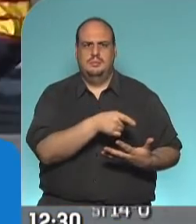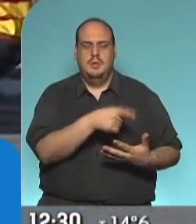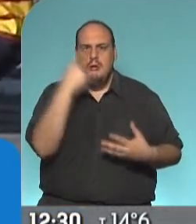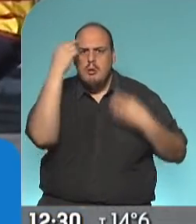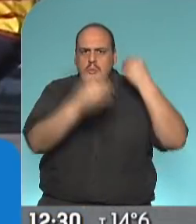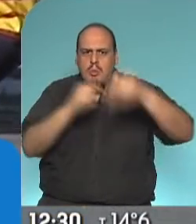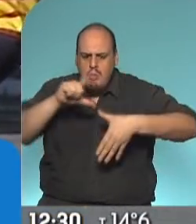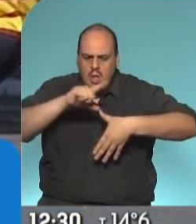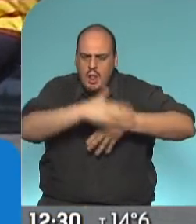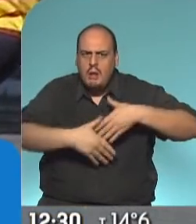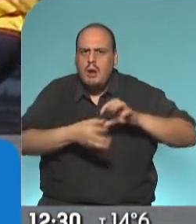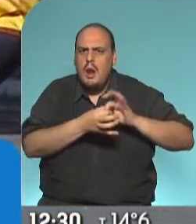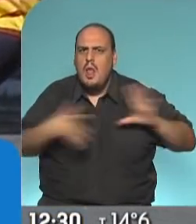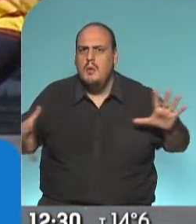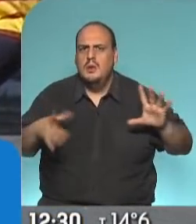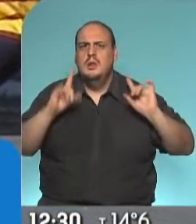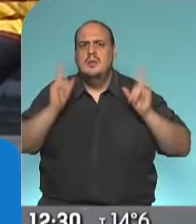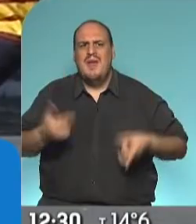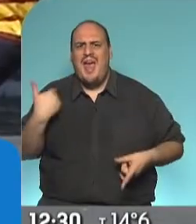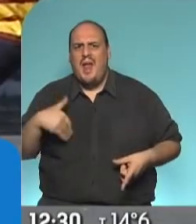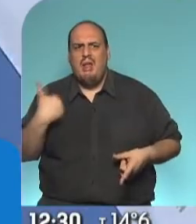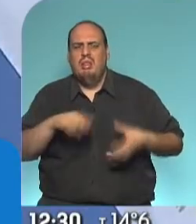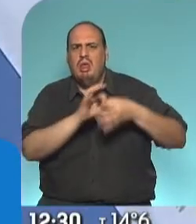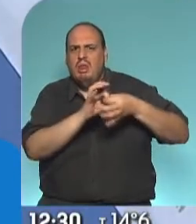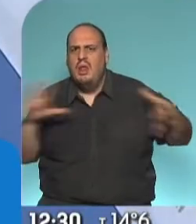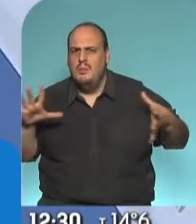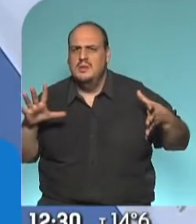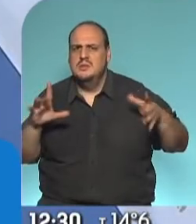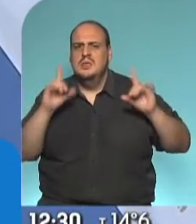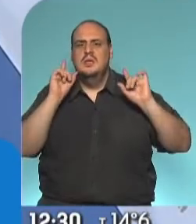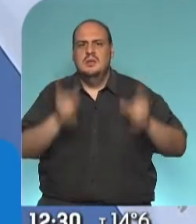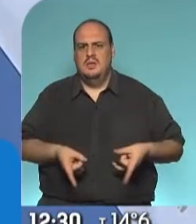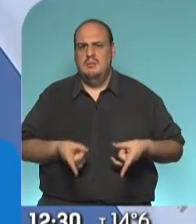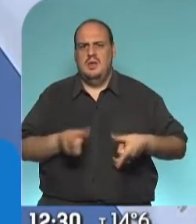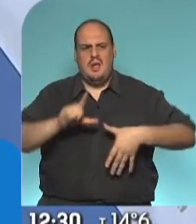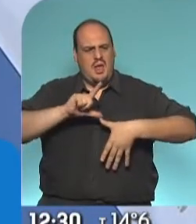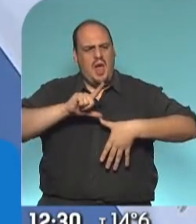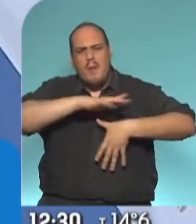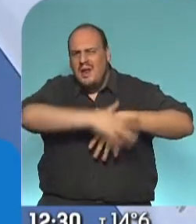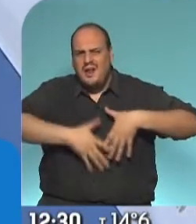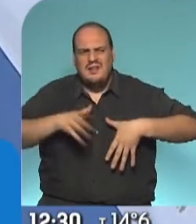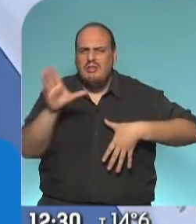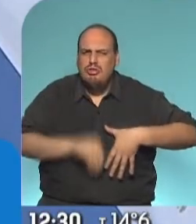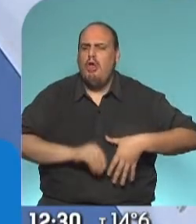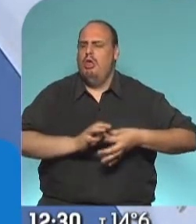libertad latinoamericana, por la independencia argentina y por la libertad de toda América Latina.